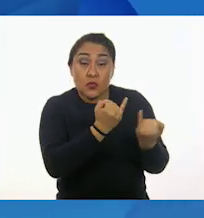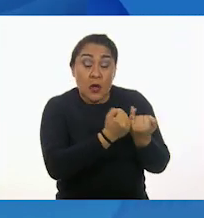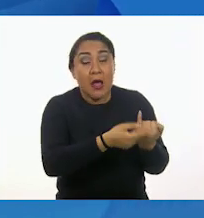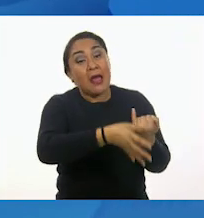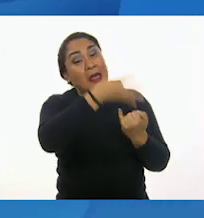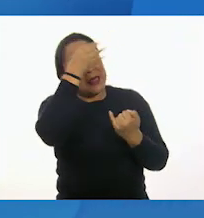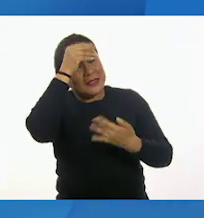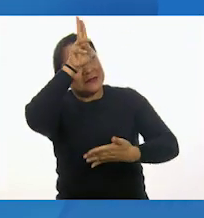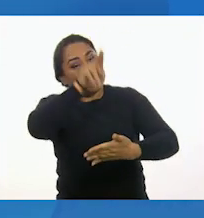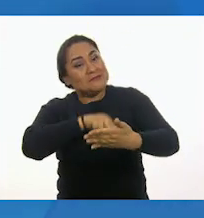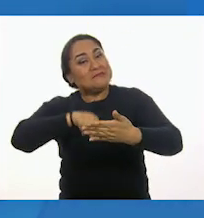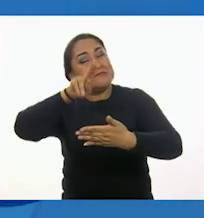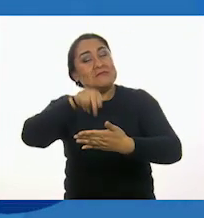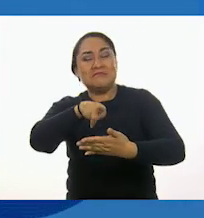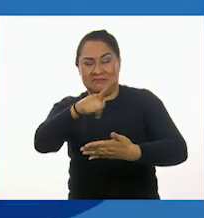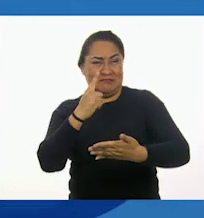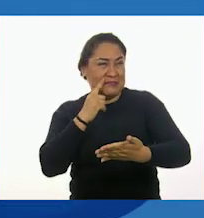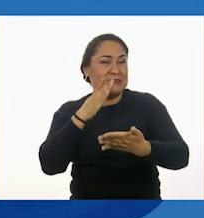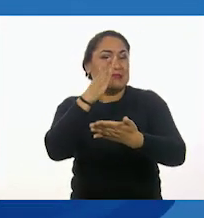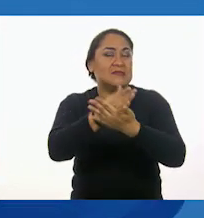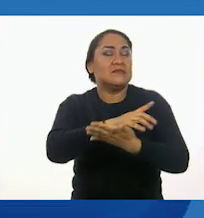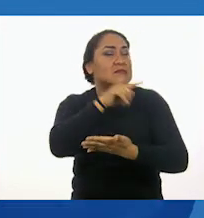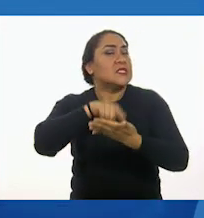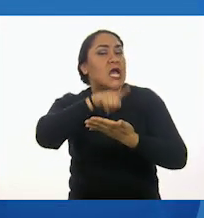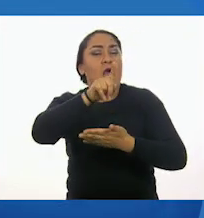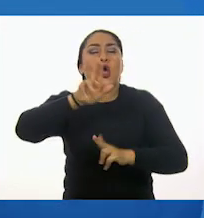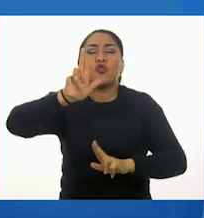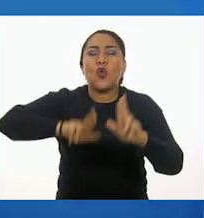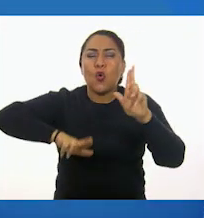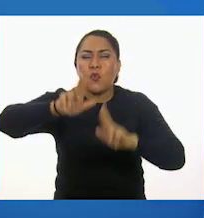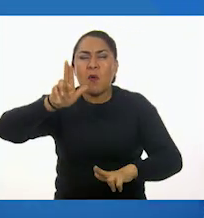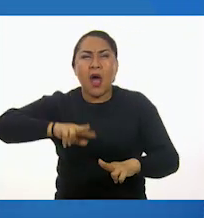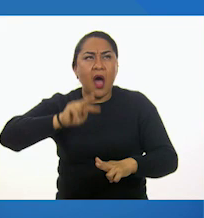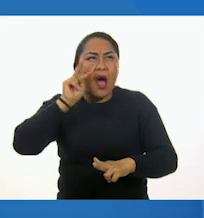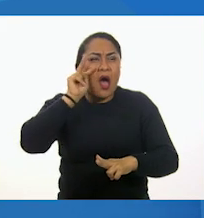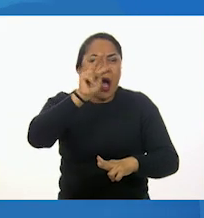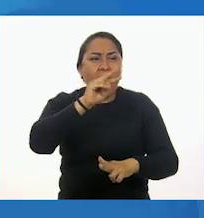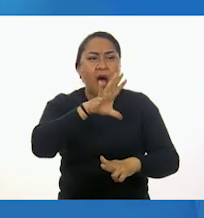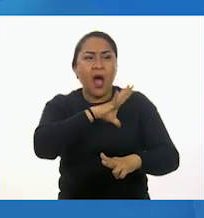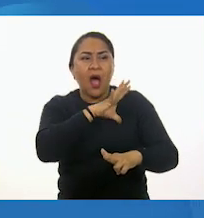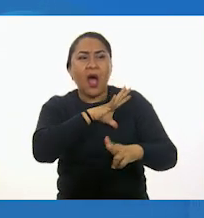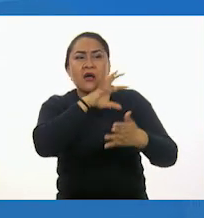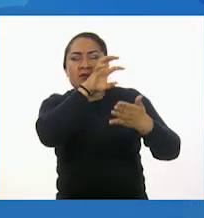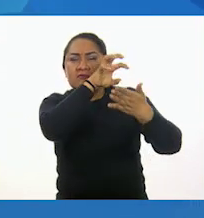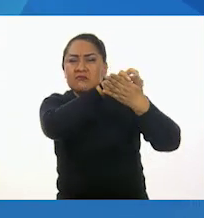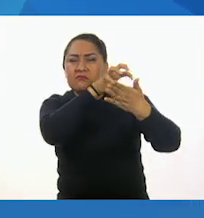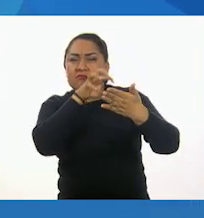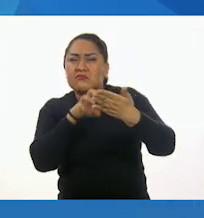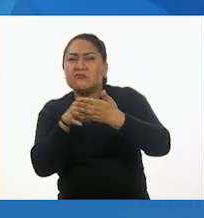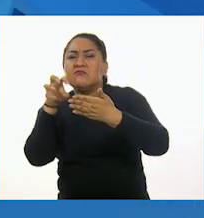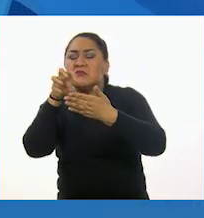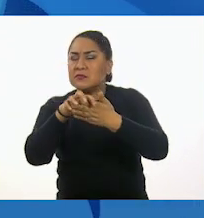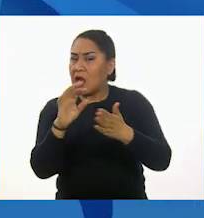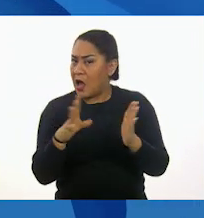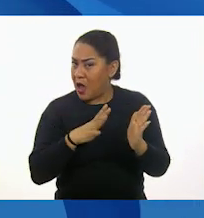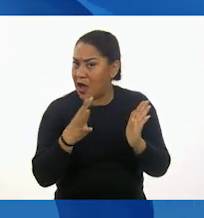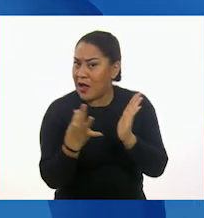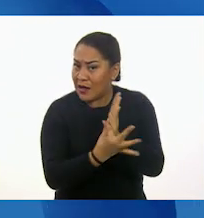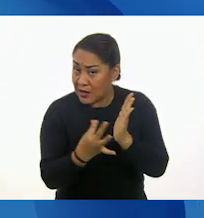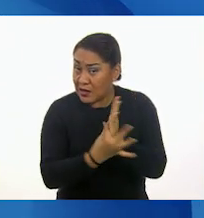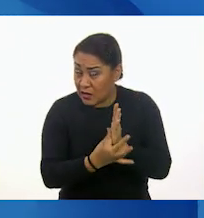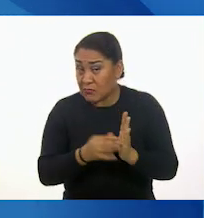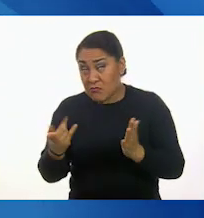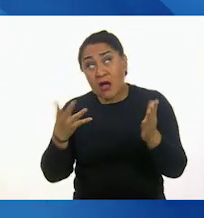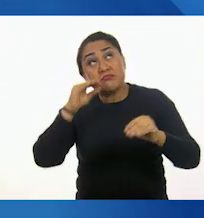un día van a la Normal, van a poder encontrar que tiene como incrustaciones de aluminio. Él